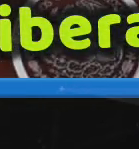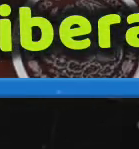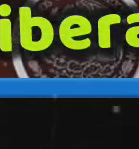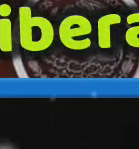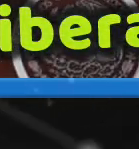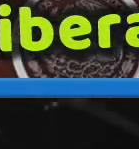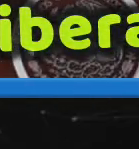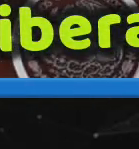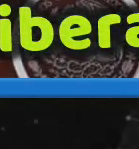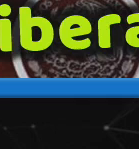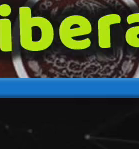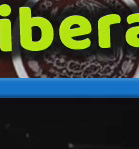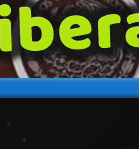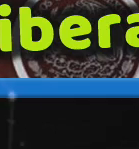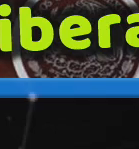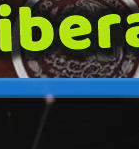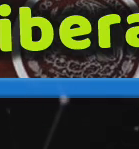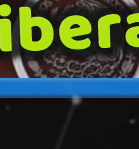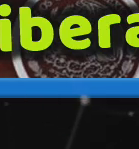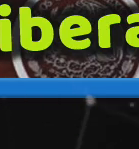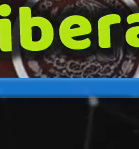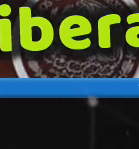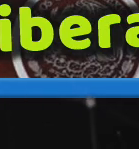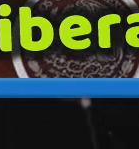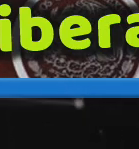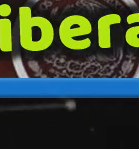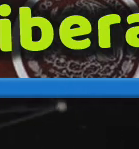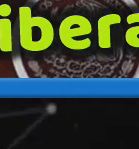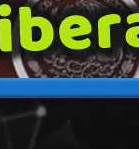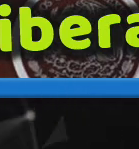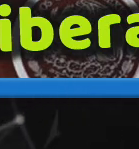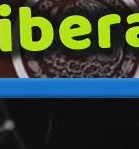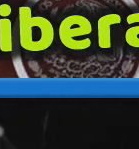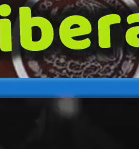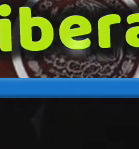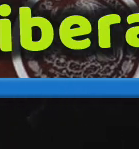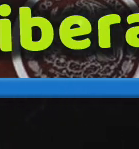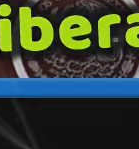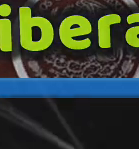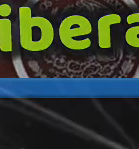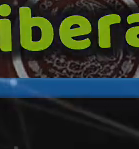En la conferencia de hoy, el presidente Andrés Manuel López Obrador.